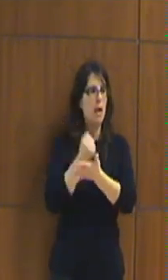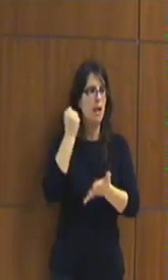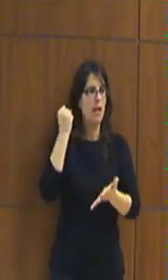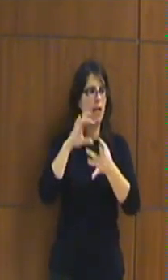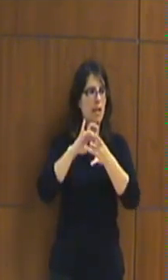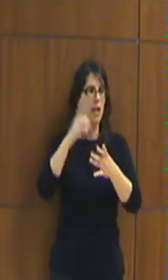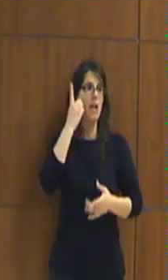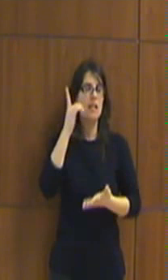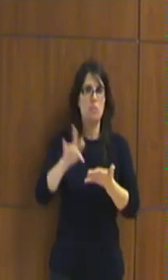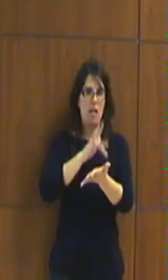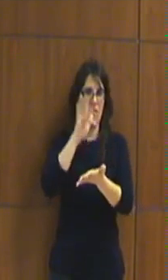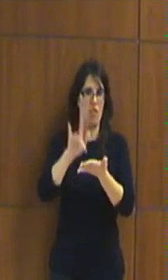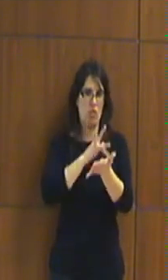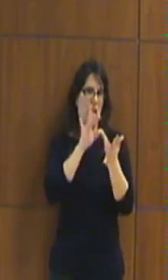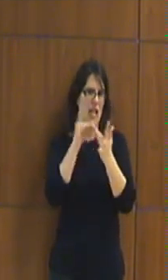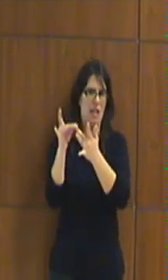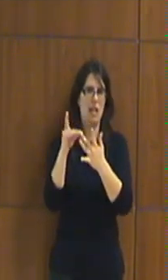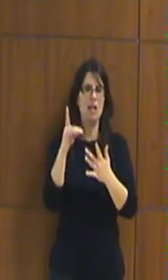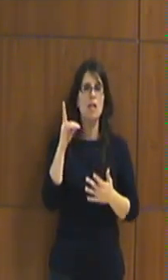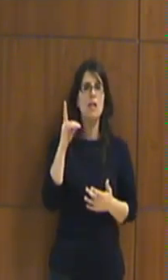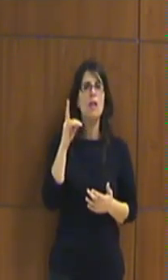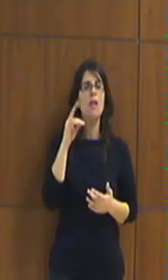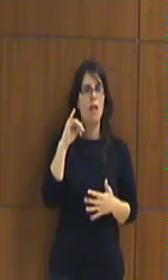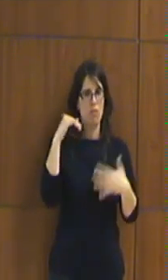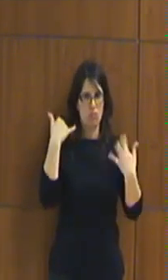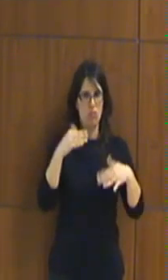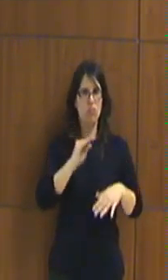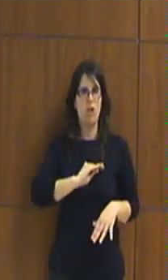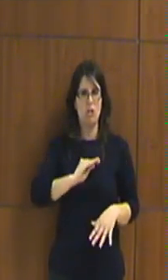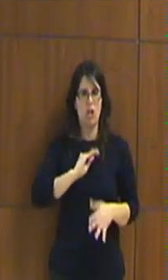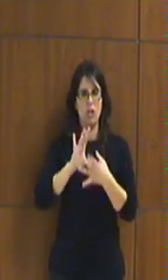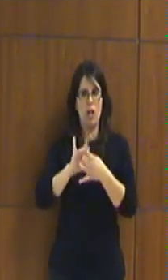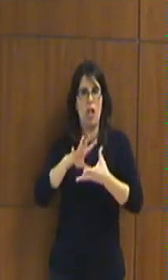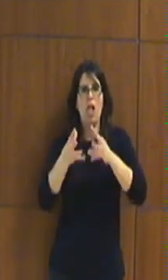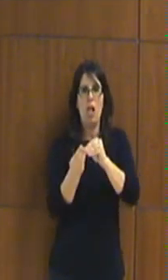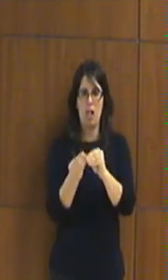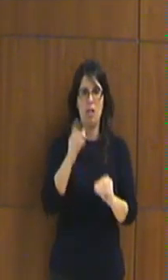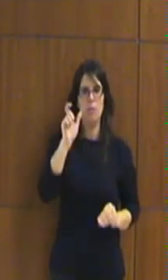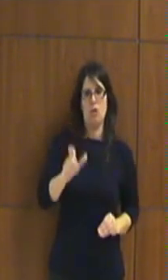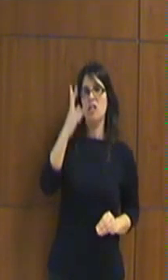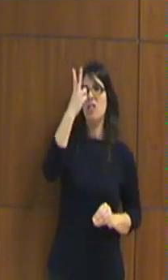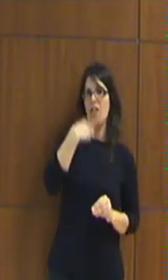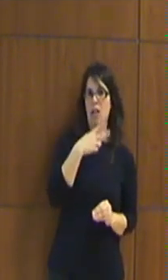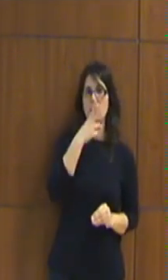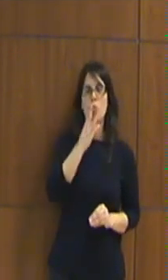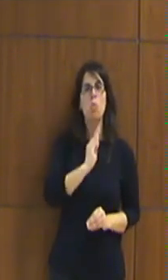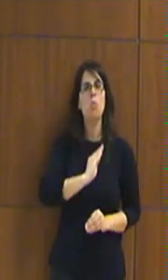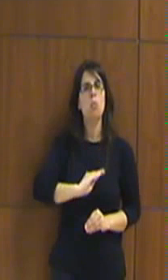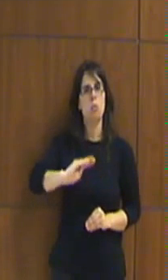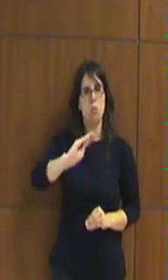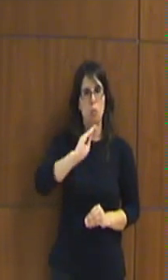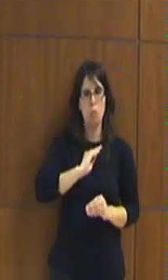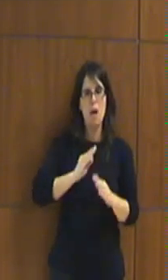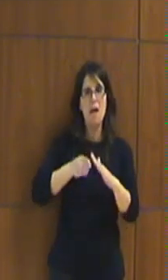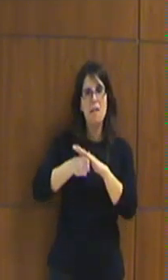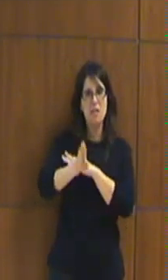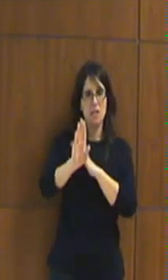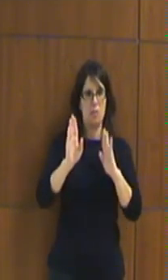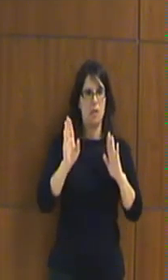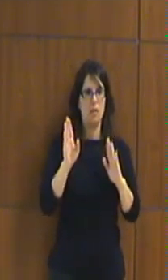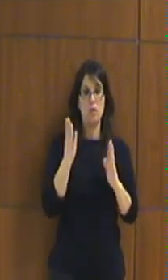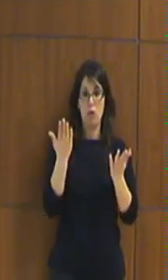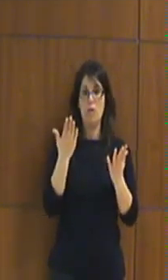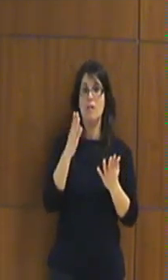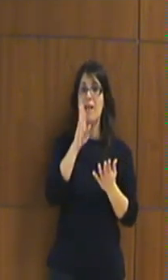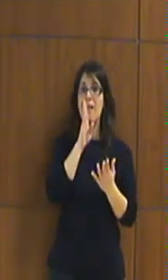una penetración muy alta dentro de personas ciegas porque es bastante accesible, por no decir del todo, ¿no? Y ese nicho de